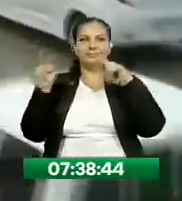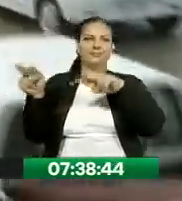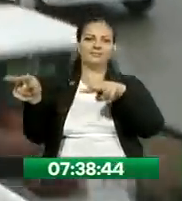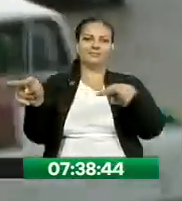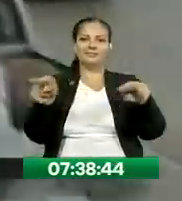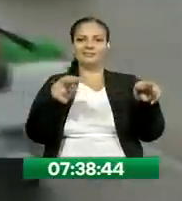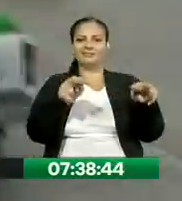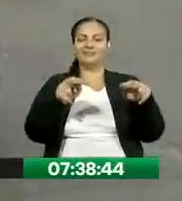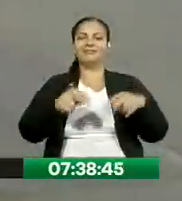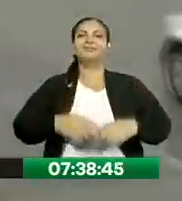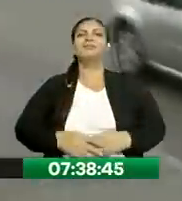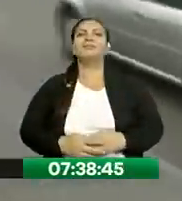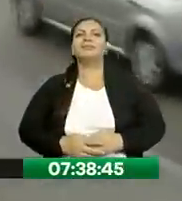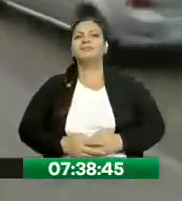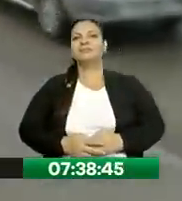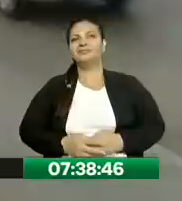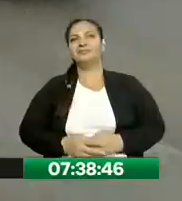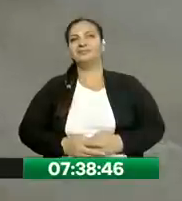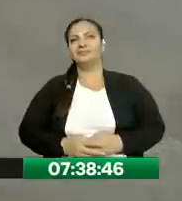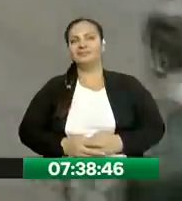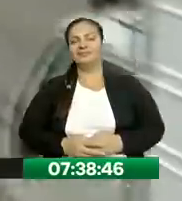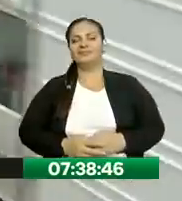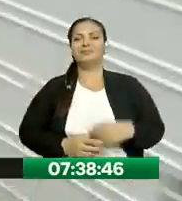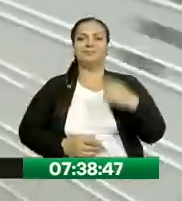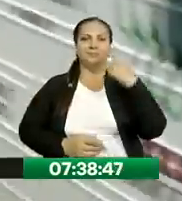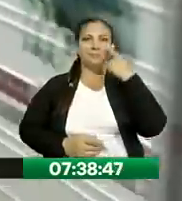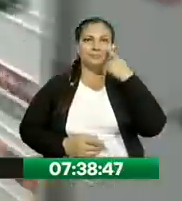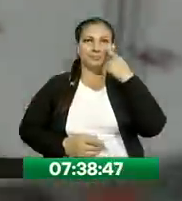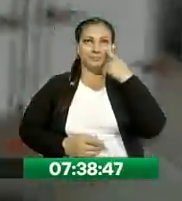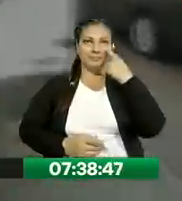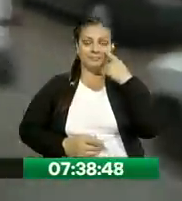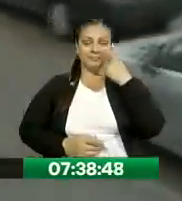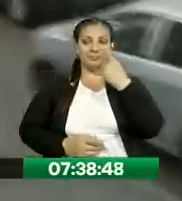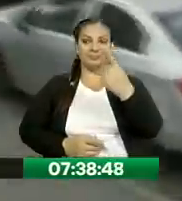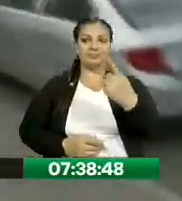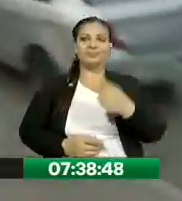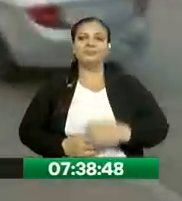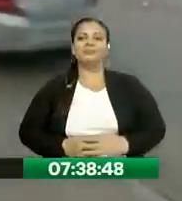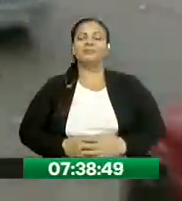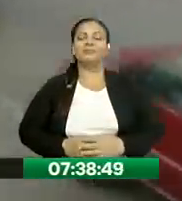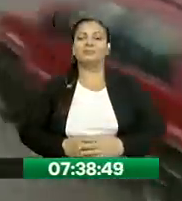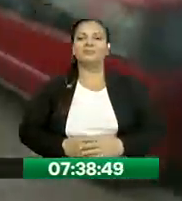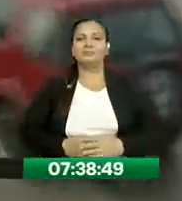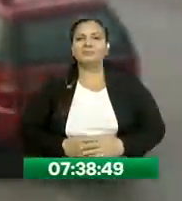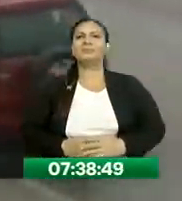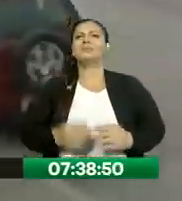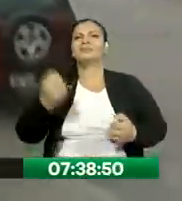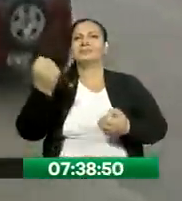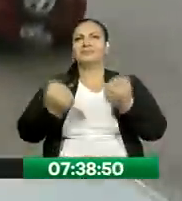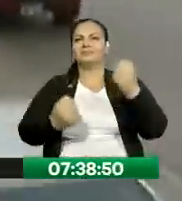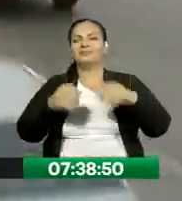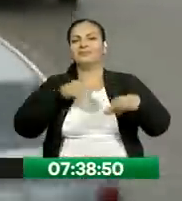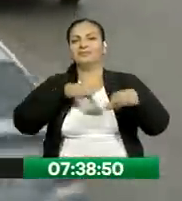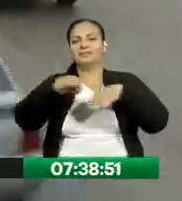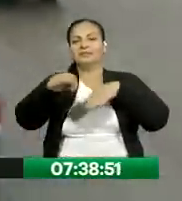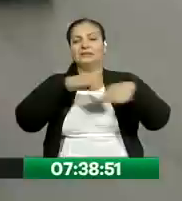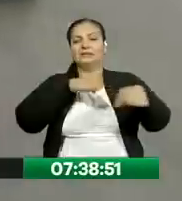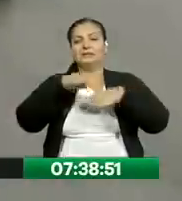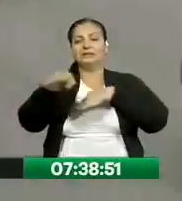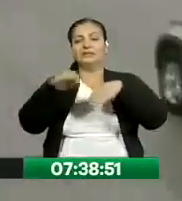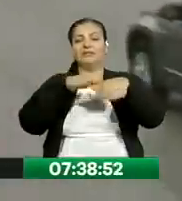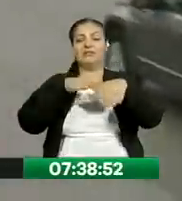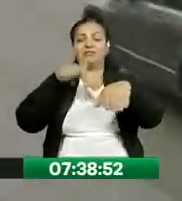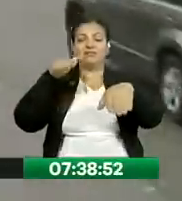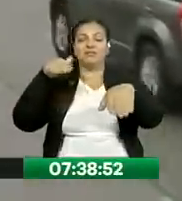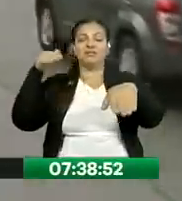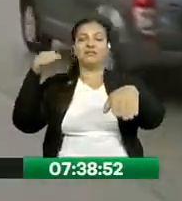a esta hora de la mañana estamos constatando la existencia del congestionamiento vehicular que se genera